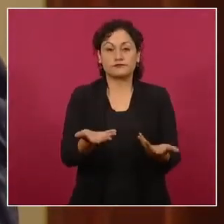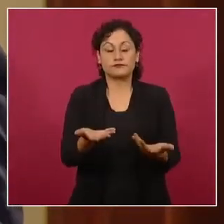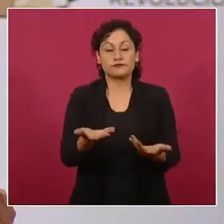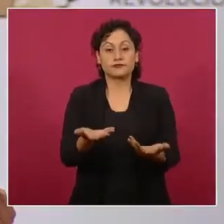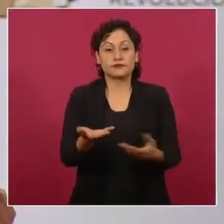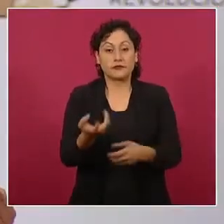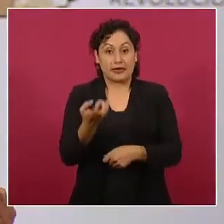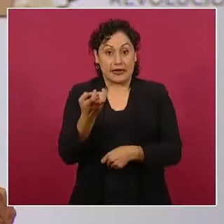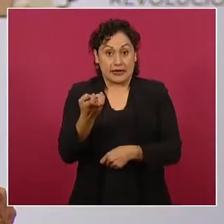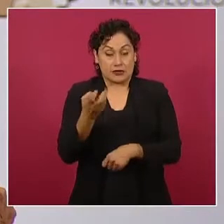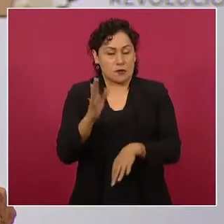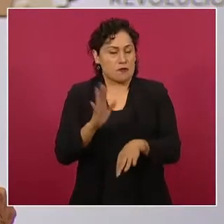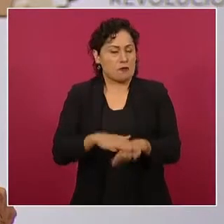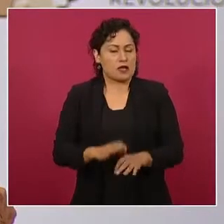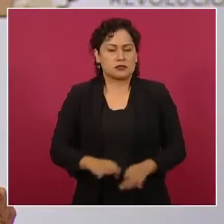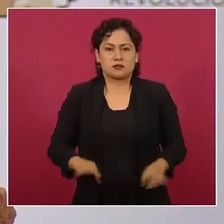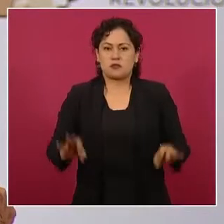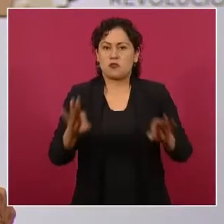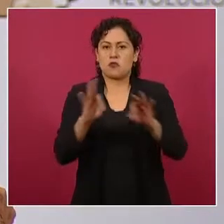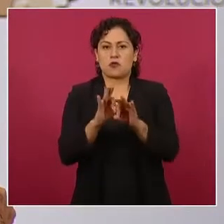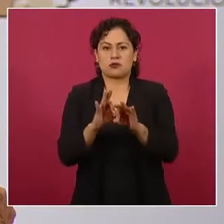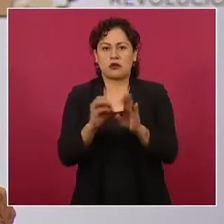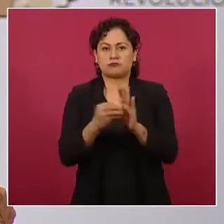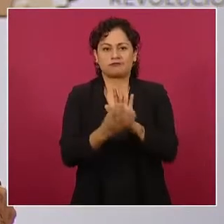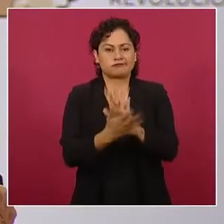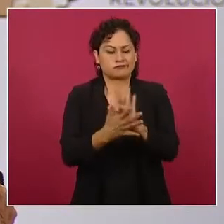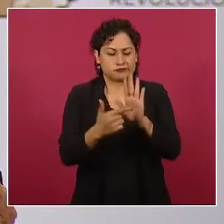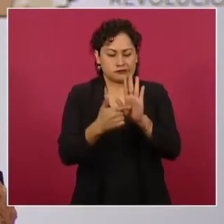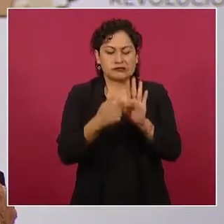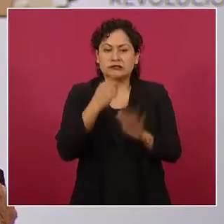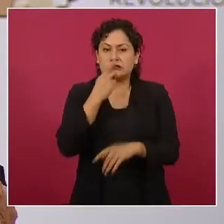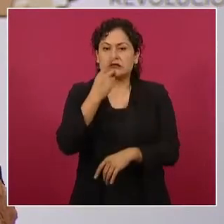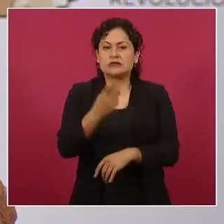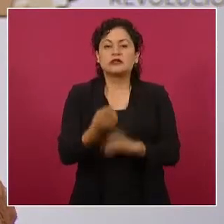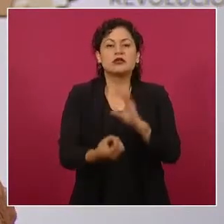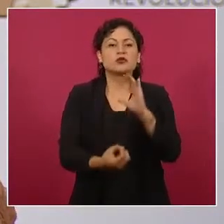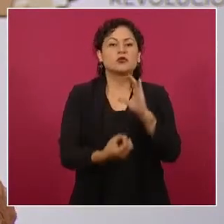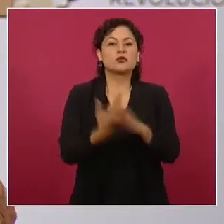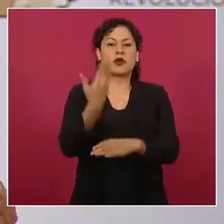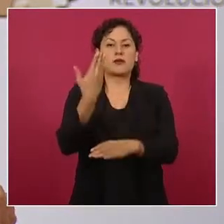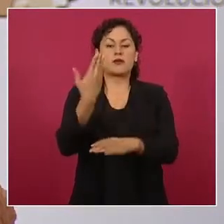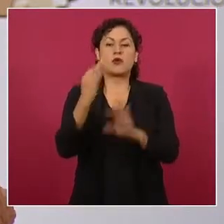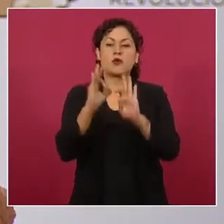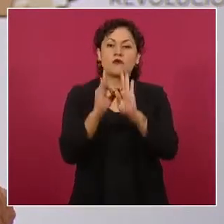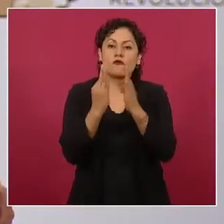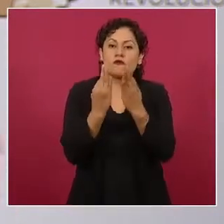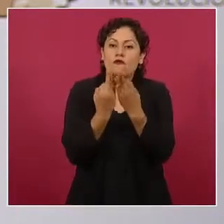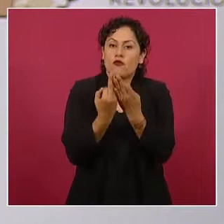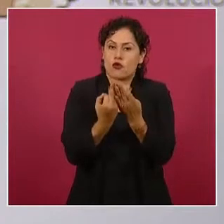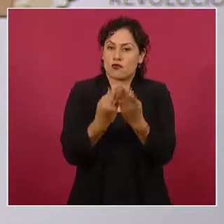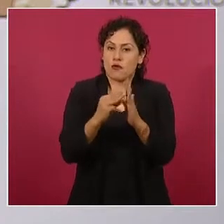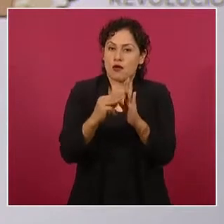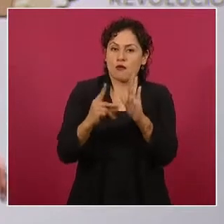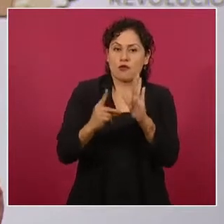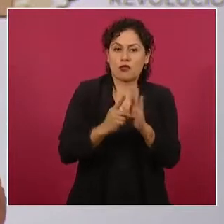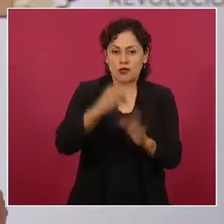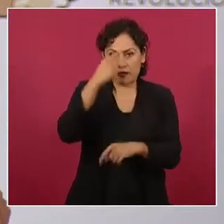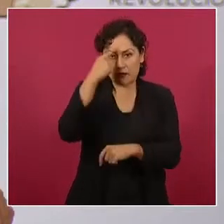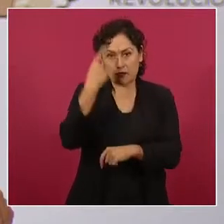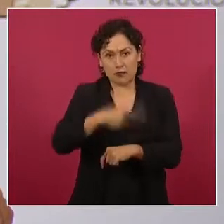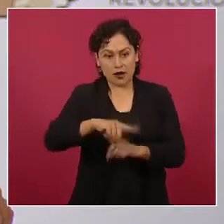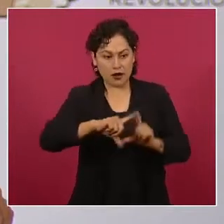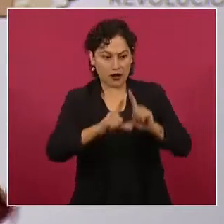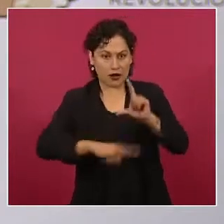ella era la definición de un nuevo modelo para México que recuperaba no solo